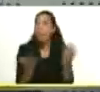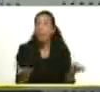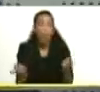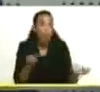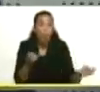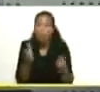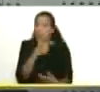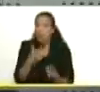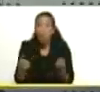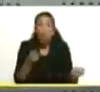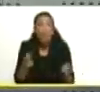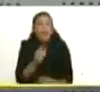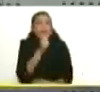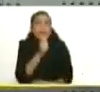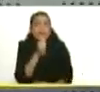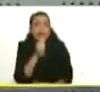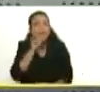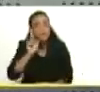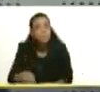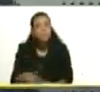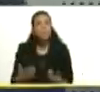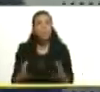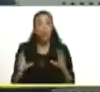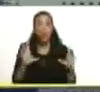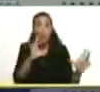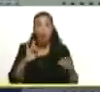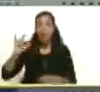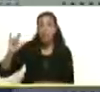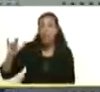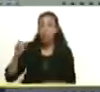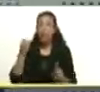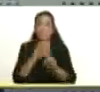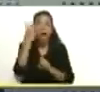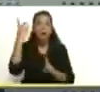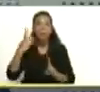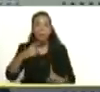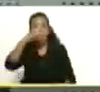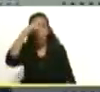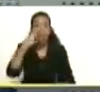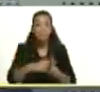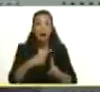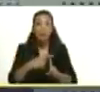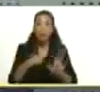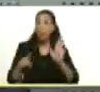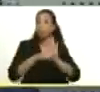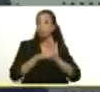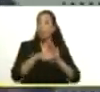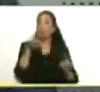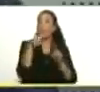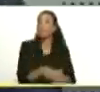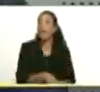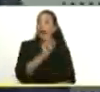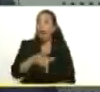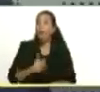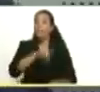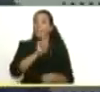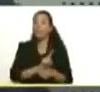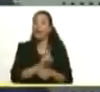control? Que así como pueden las redes sociales impactar, como impactan hoy de manera dominante y